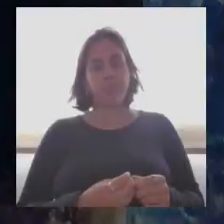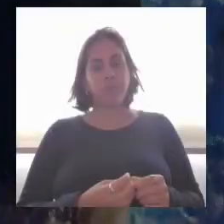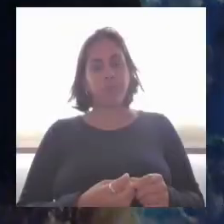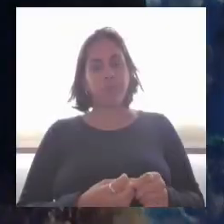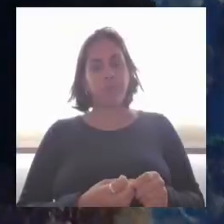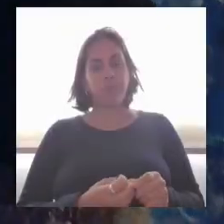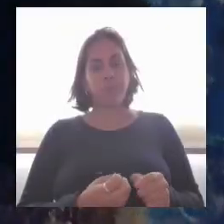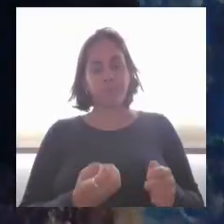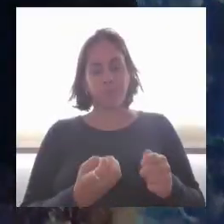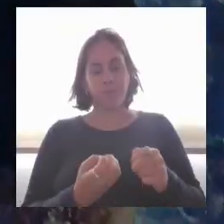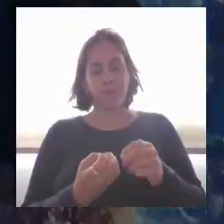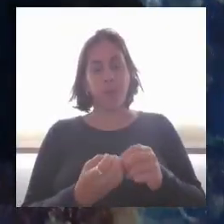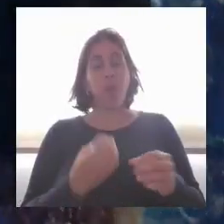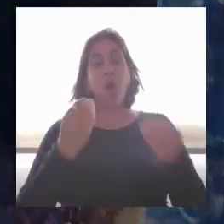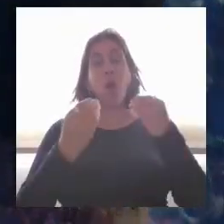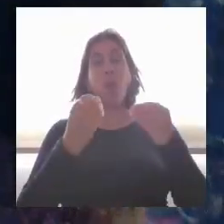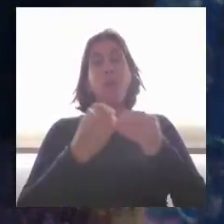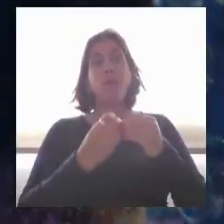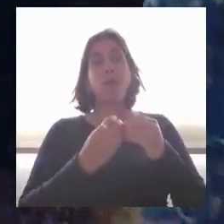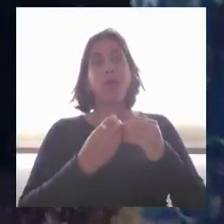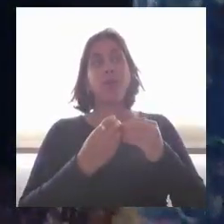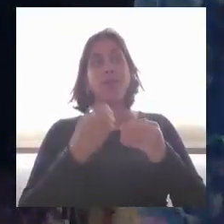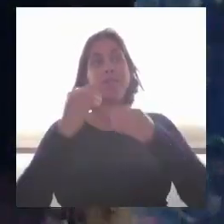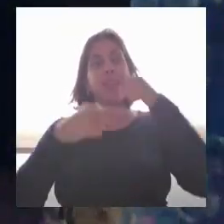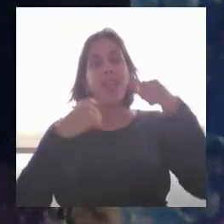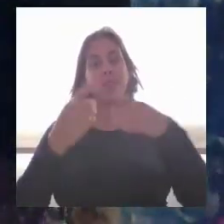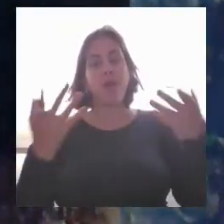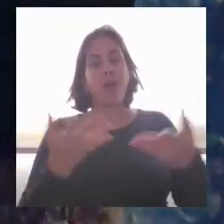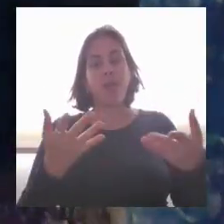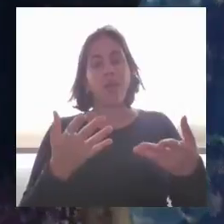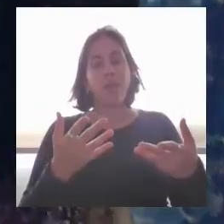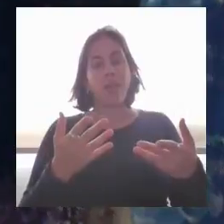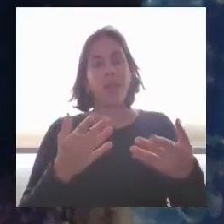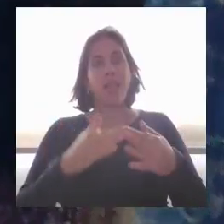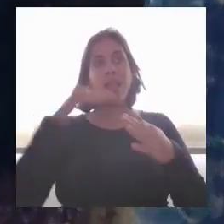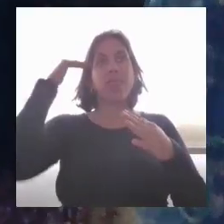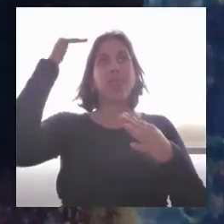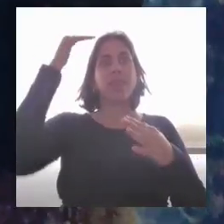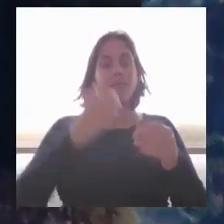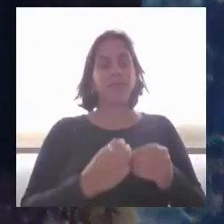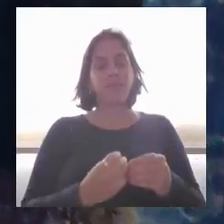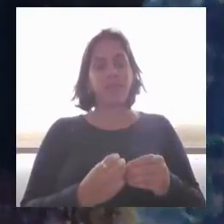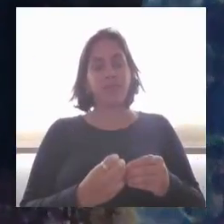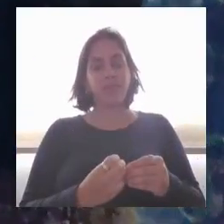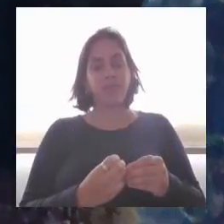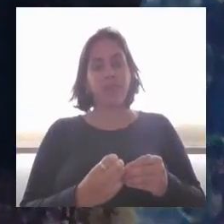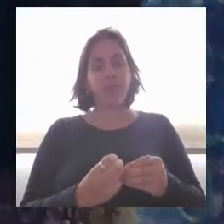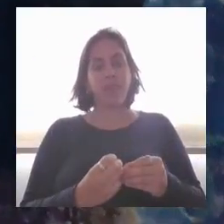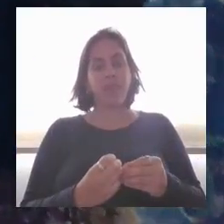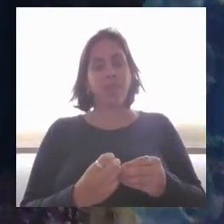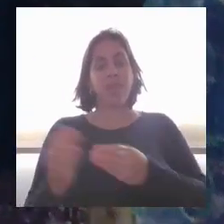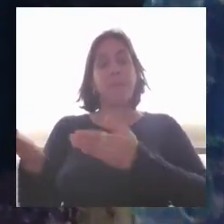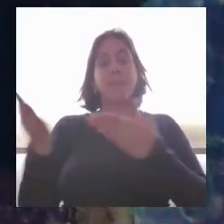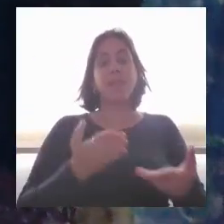cómo seguir después de esto, pero bueno, vamos a seguir. Tenemos la vara alta. Vamos a invitar al escenario a